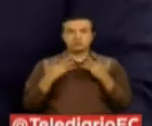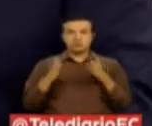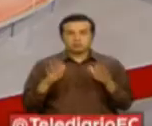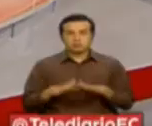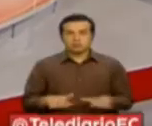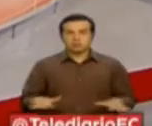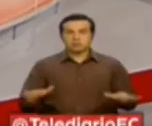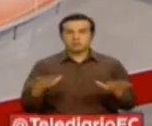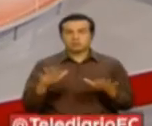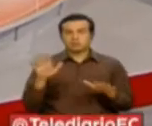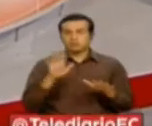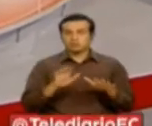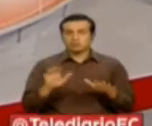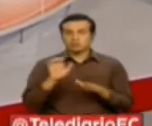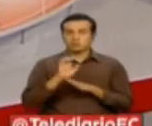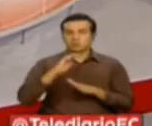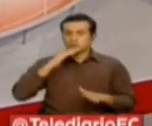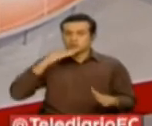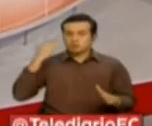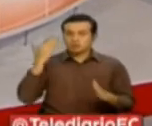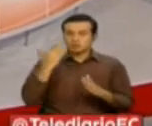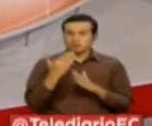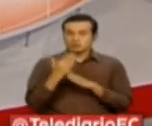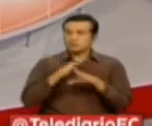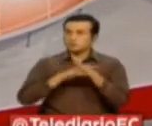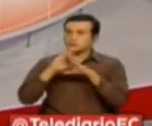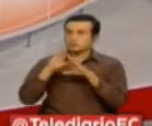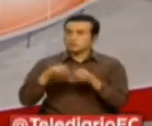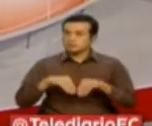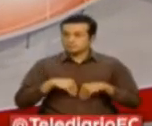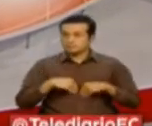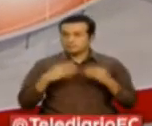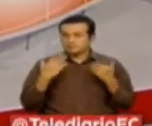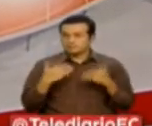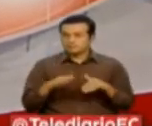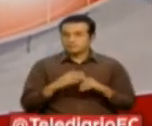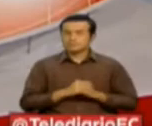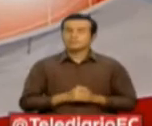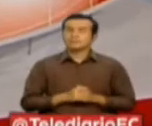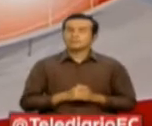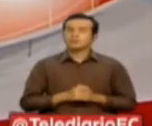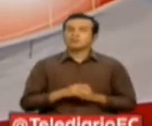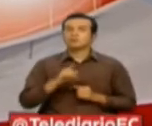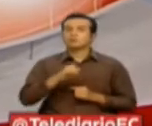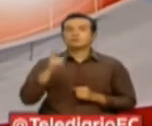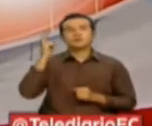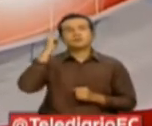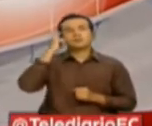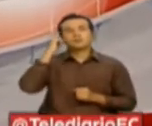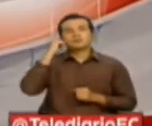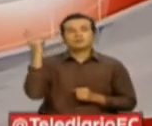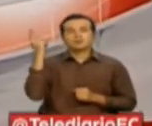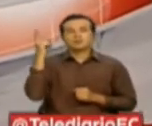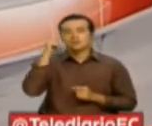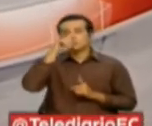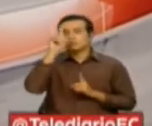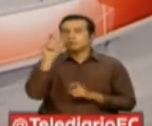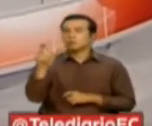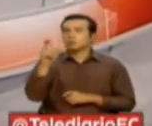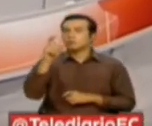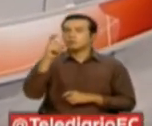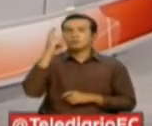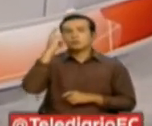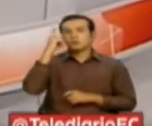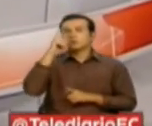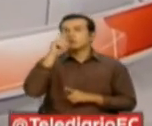sector exportador del país gracias por aceptar esta invitación cuál es la opinión de fedexpor comencemos por ahí la opinión